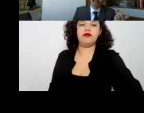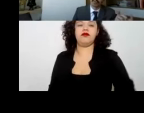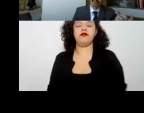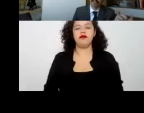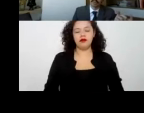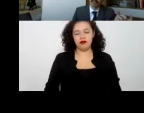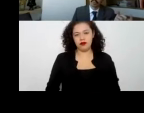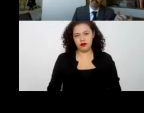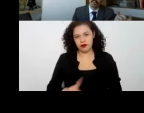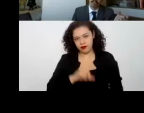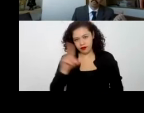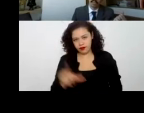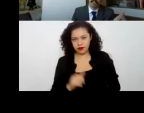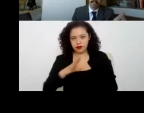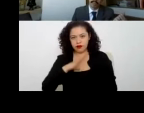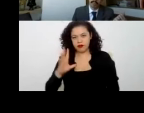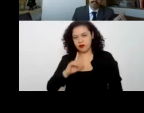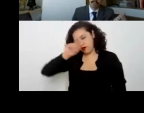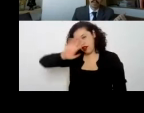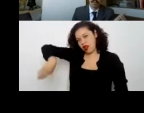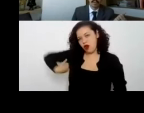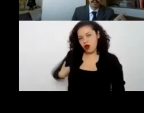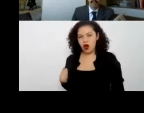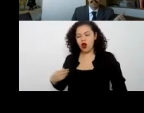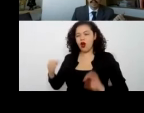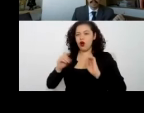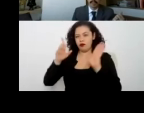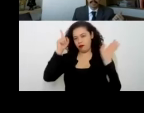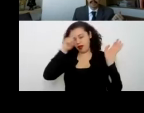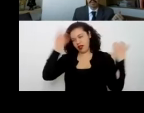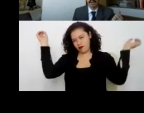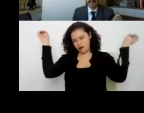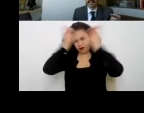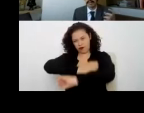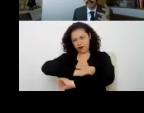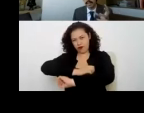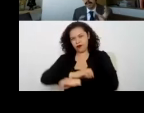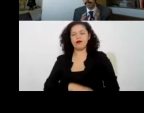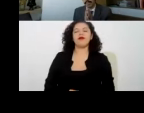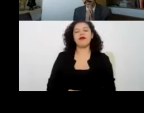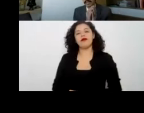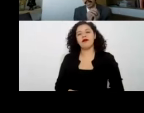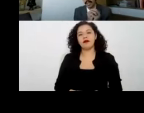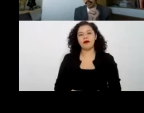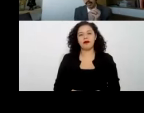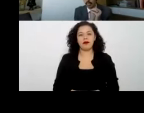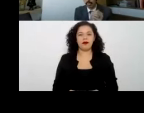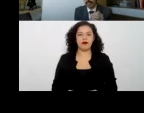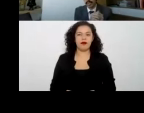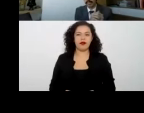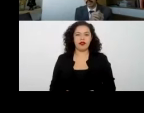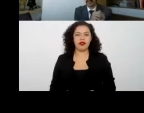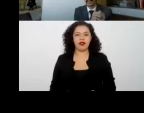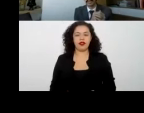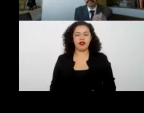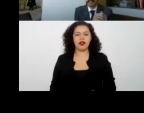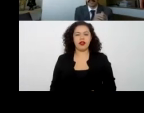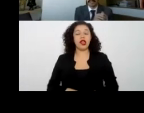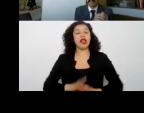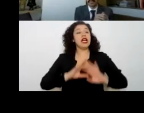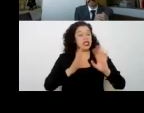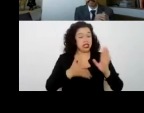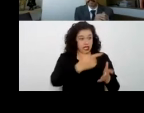de ocultación u oscurecimiento, a través del cual ya una vez que esos recursos están dentro del